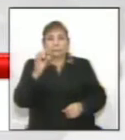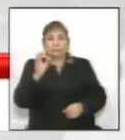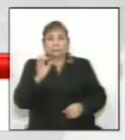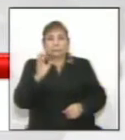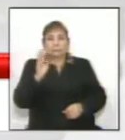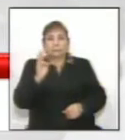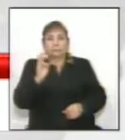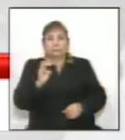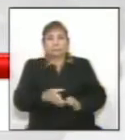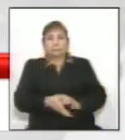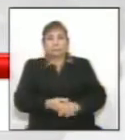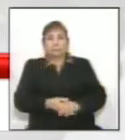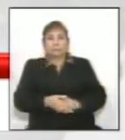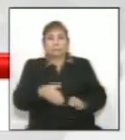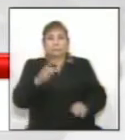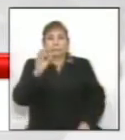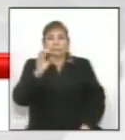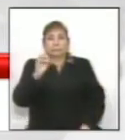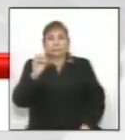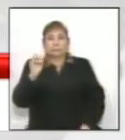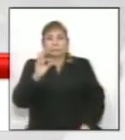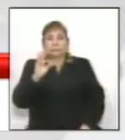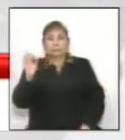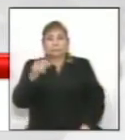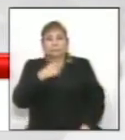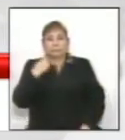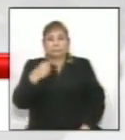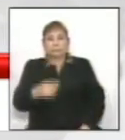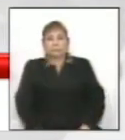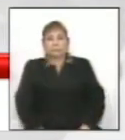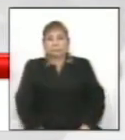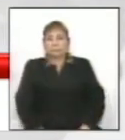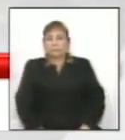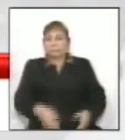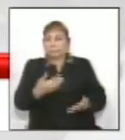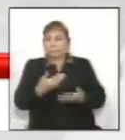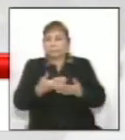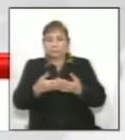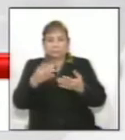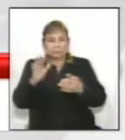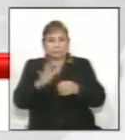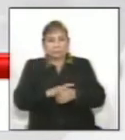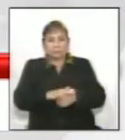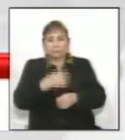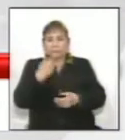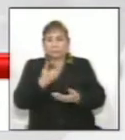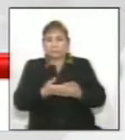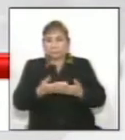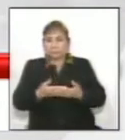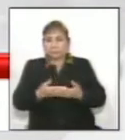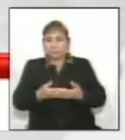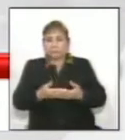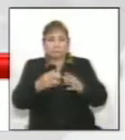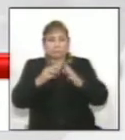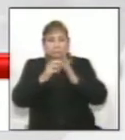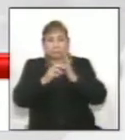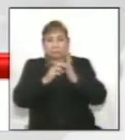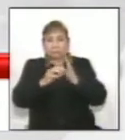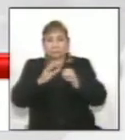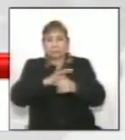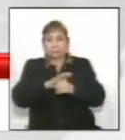14.906 y 989 fallecidos. ¿Esa cifra es oficial, como dice el portal oficial COVID